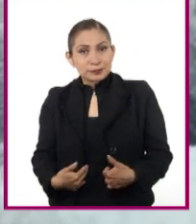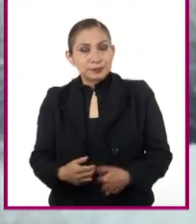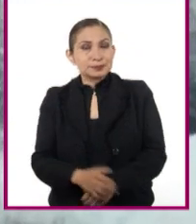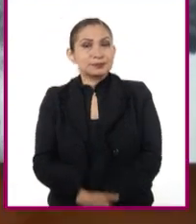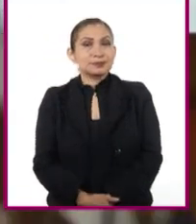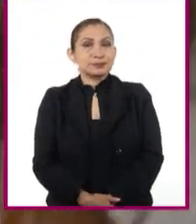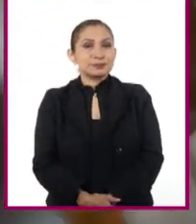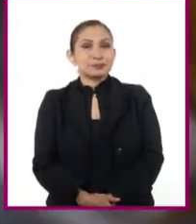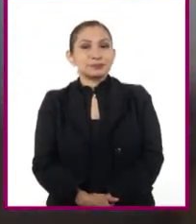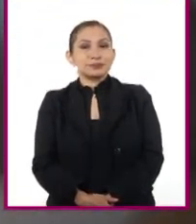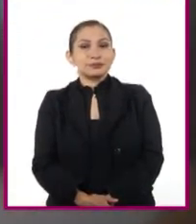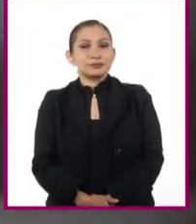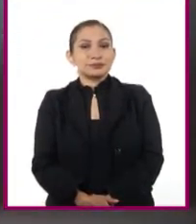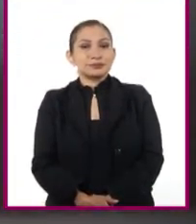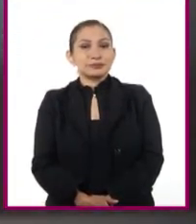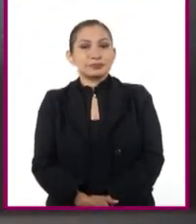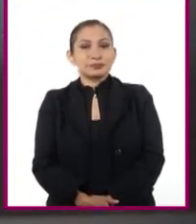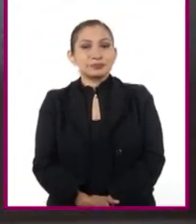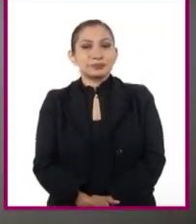humanos.